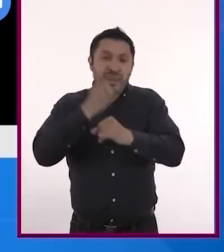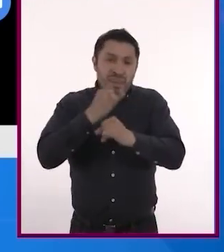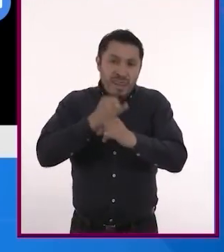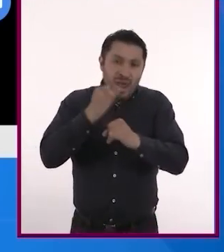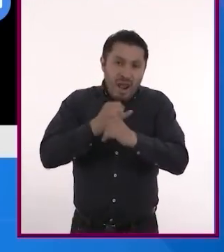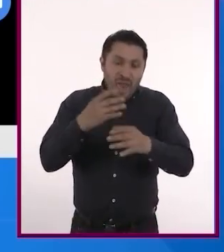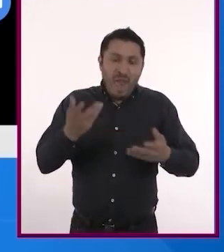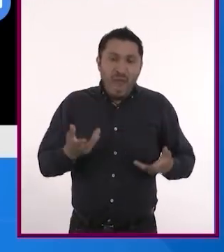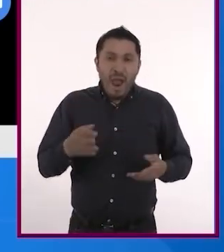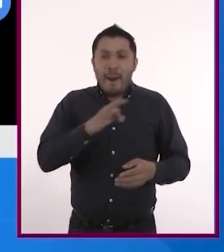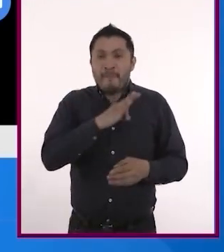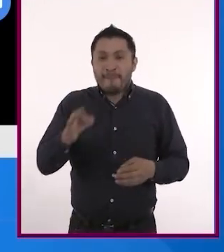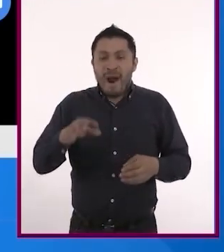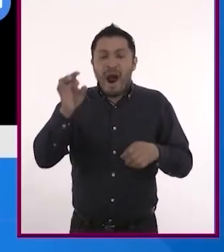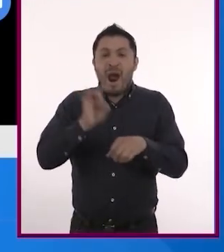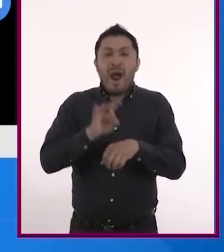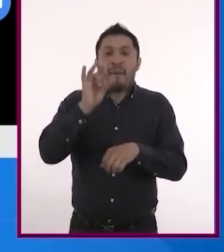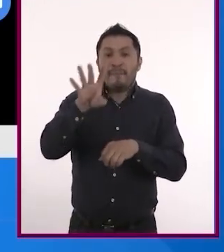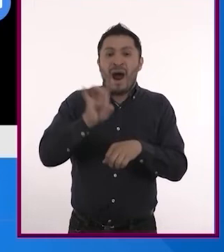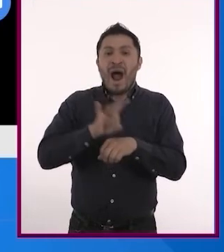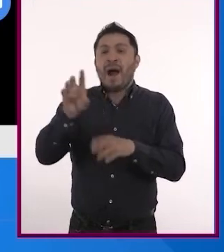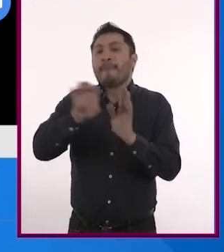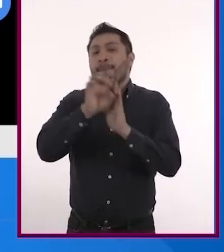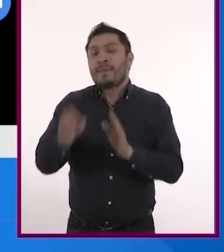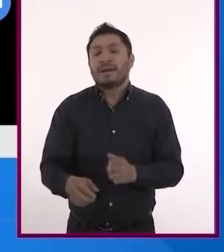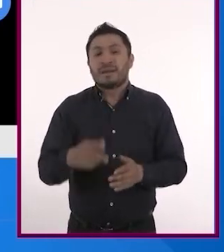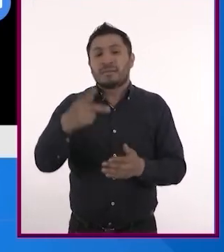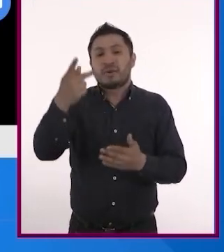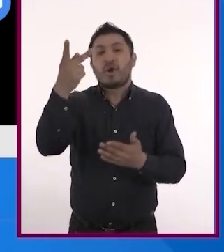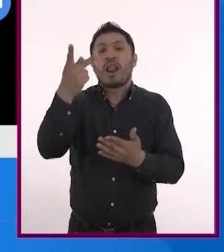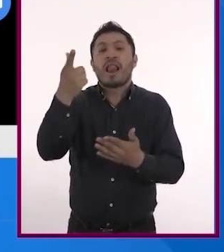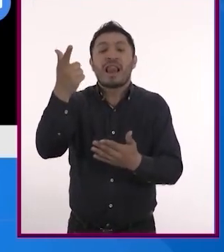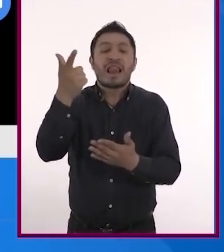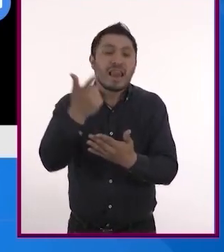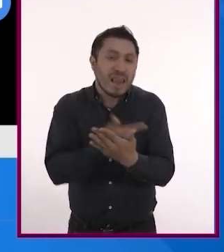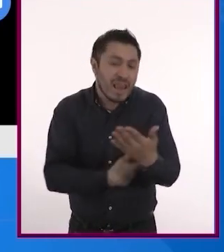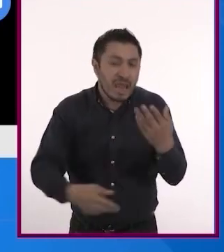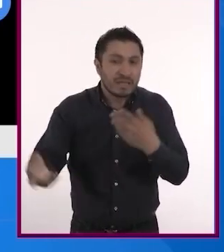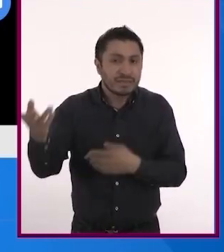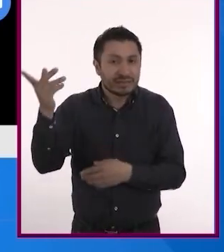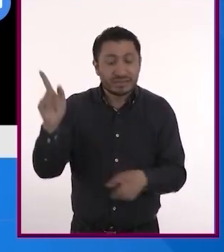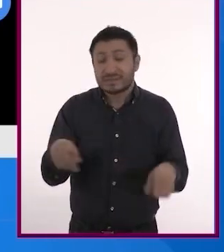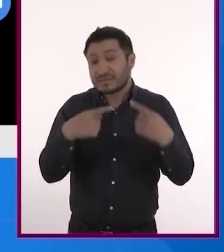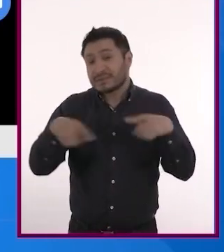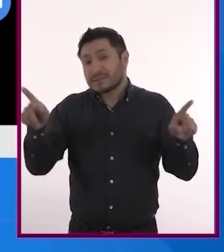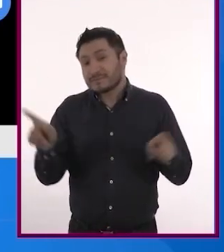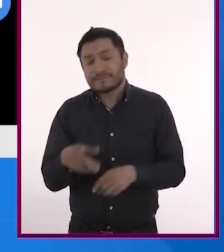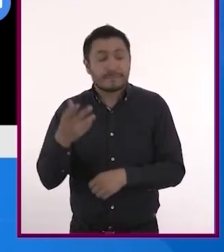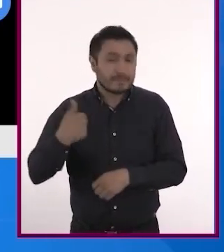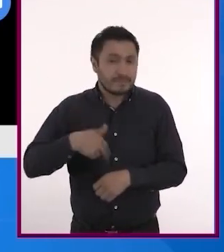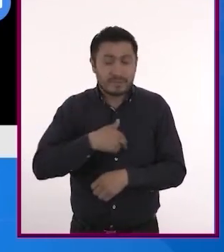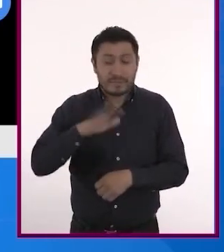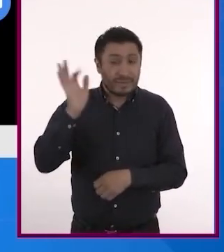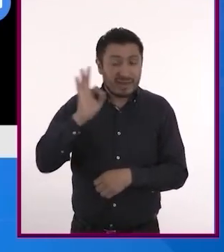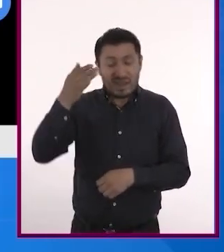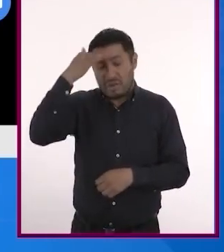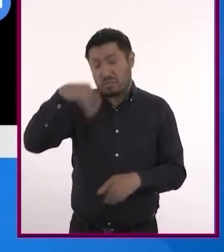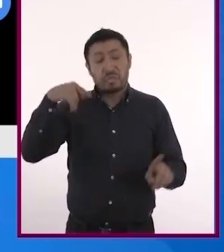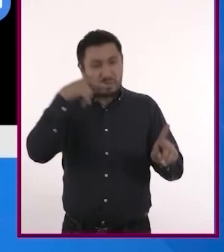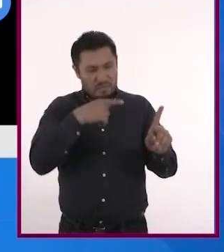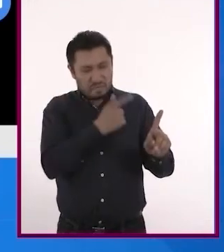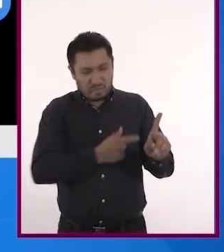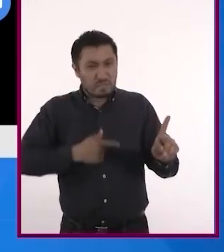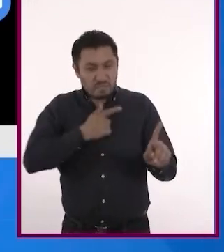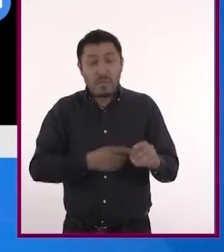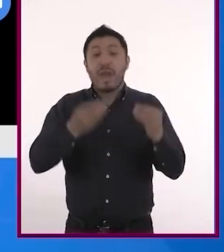internet. Podemos mandarle, por ejemplo, una playlist que nosotros podemos saber que le gusta. Hay